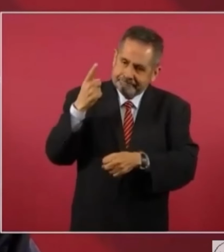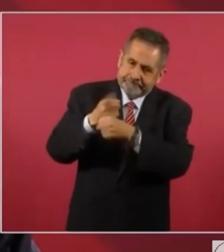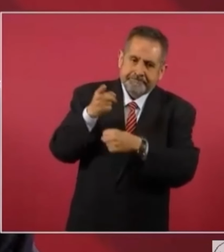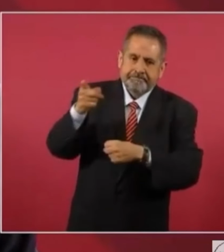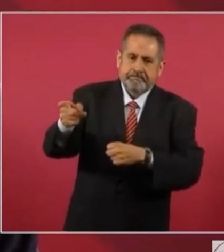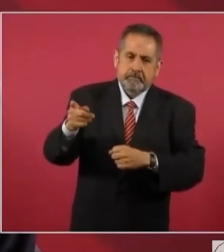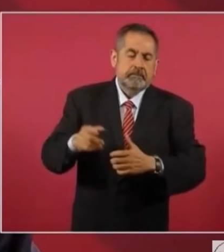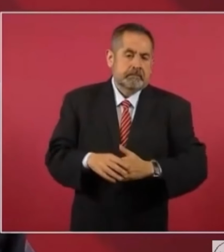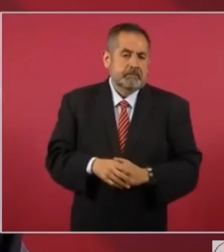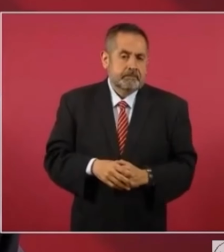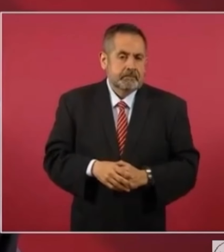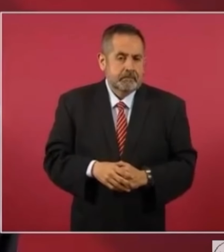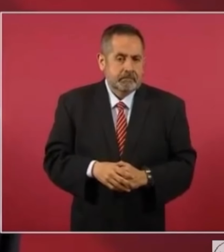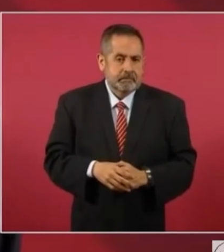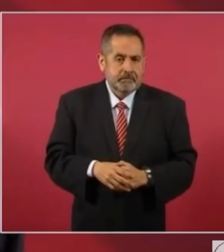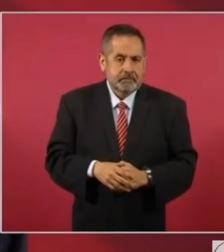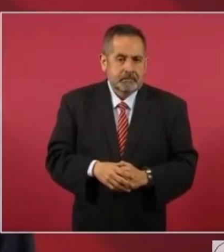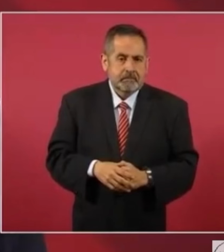Y